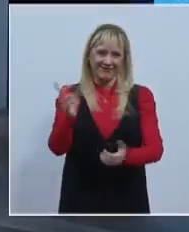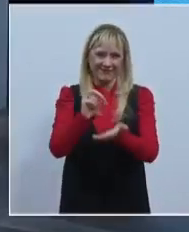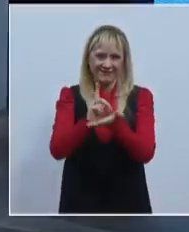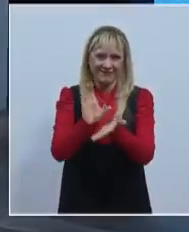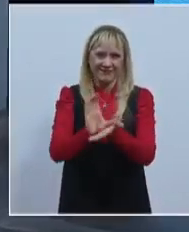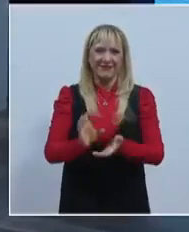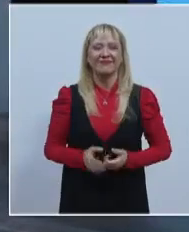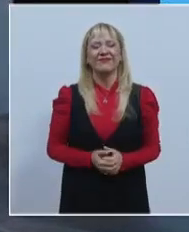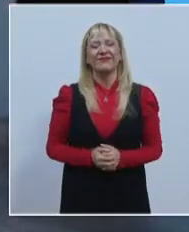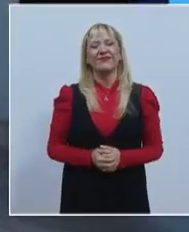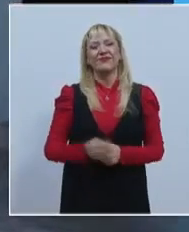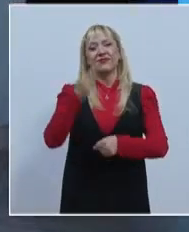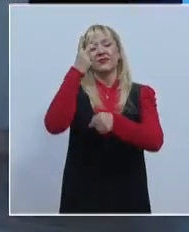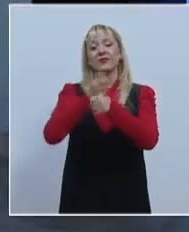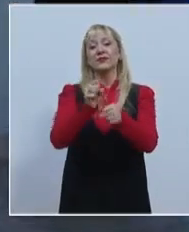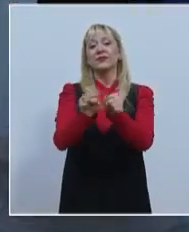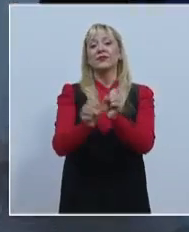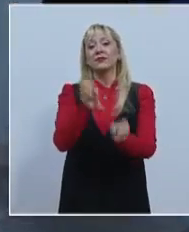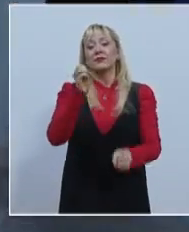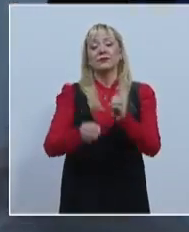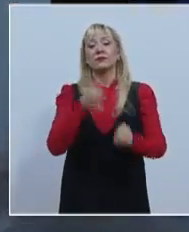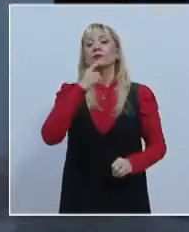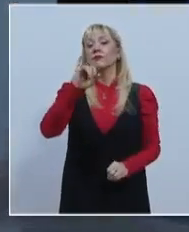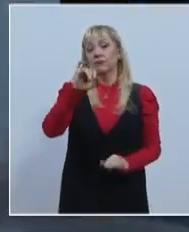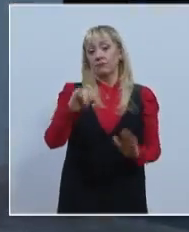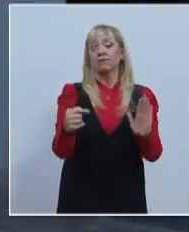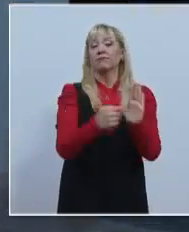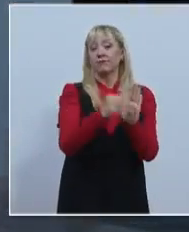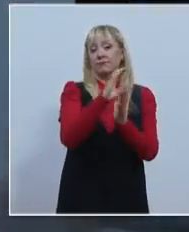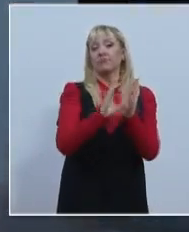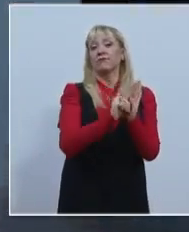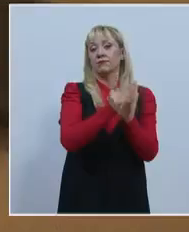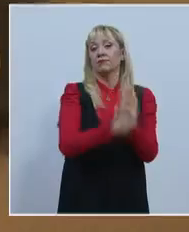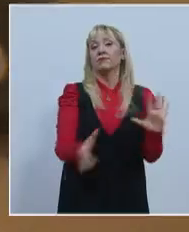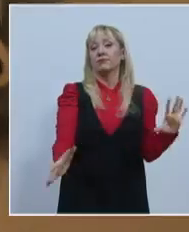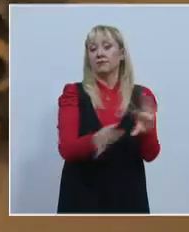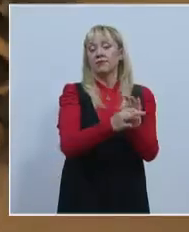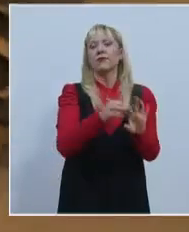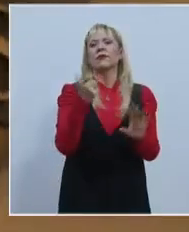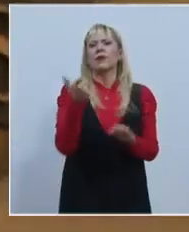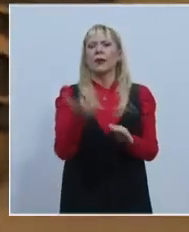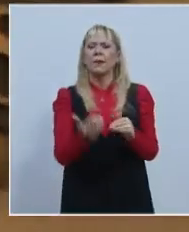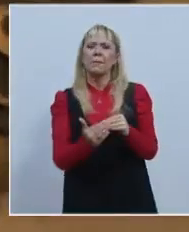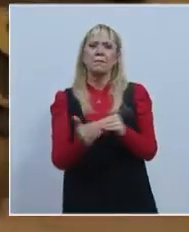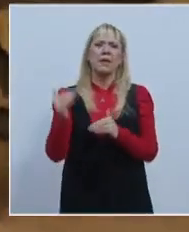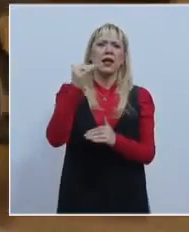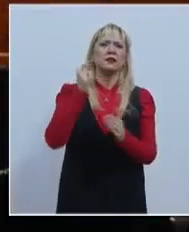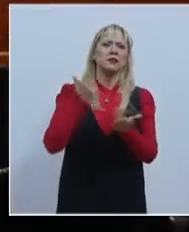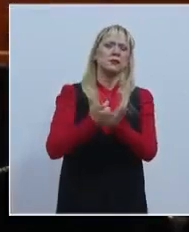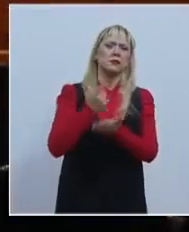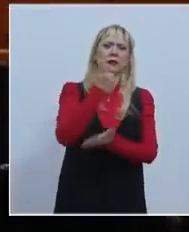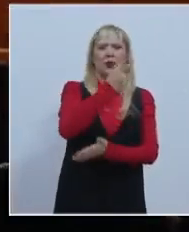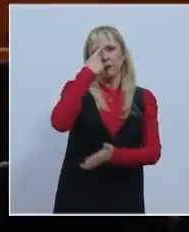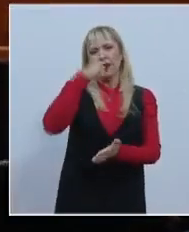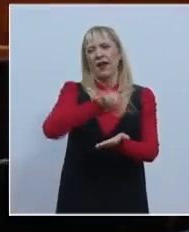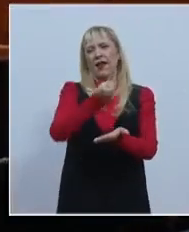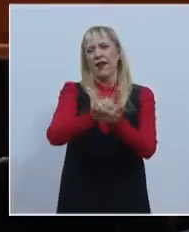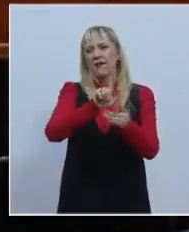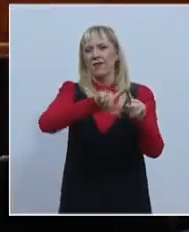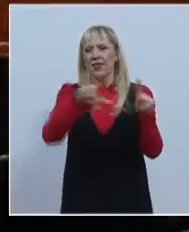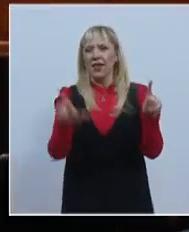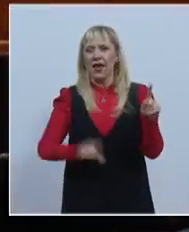También la segunda sala de la Corte determinó que se apega a la Constitución el aumento de las cuotas previsto en la Ley Federal de Derechos vigente